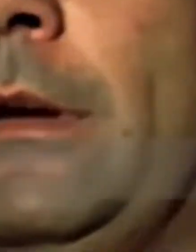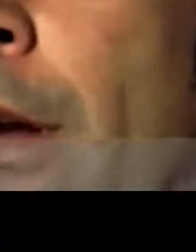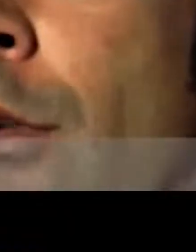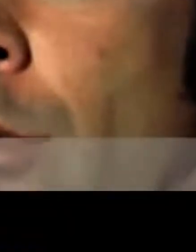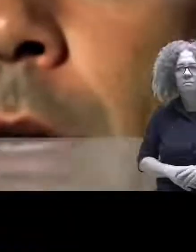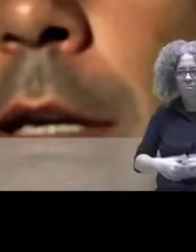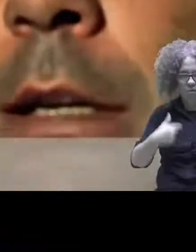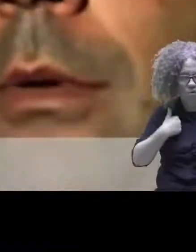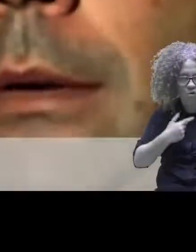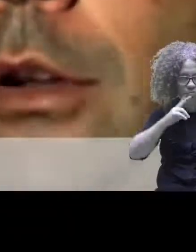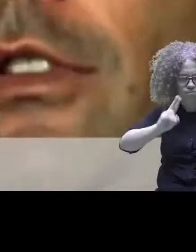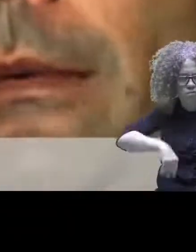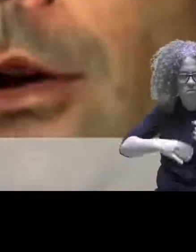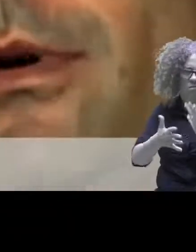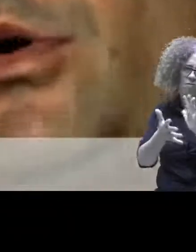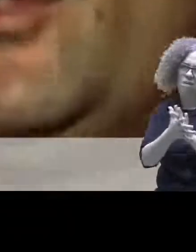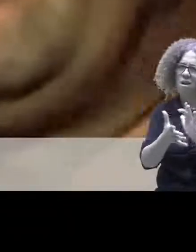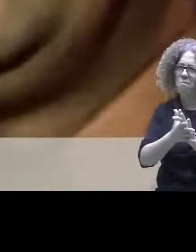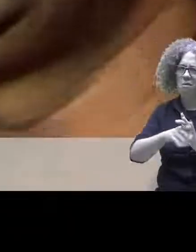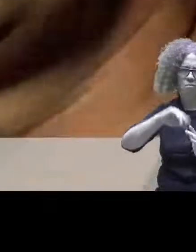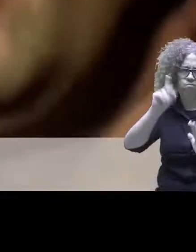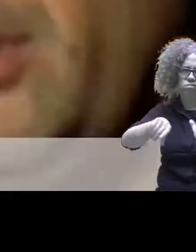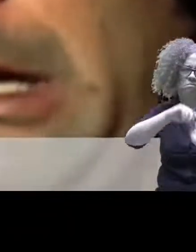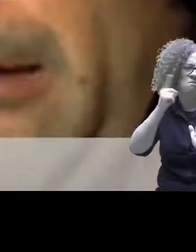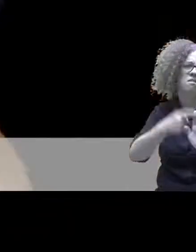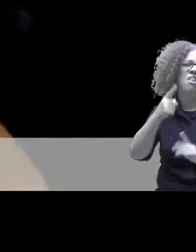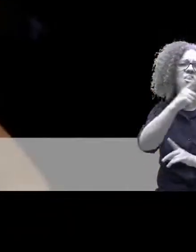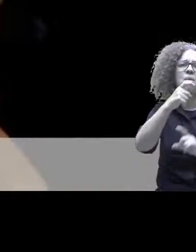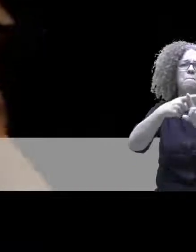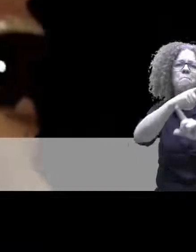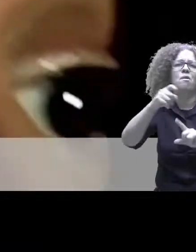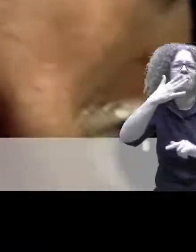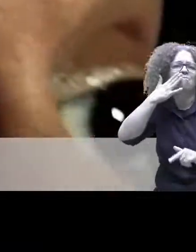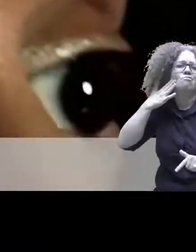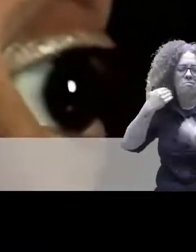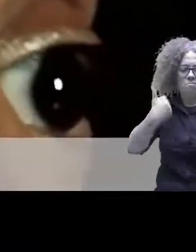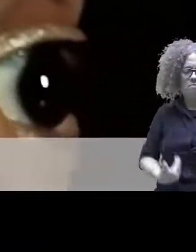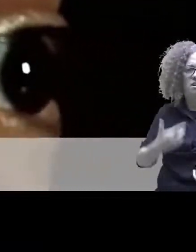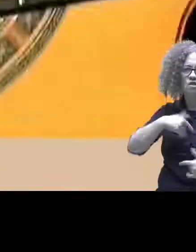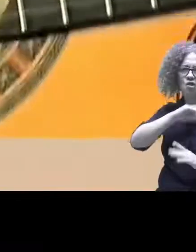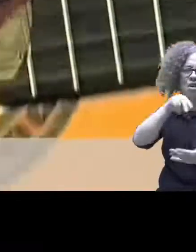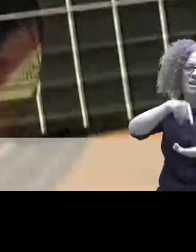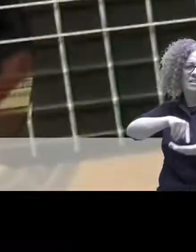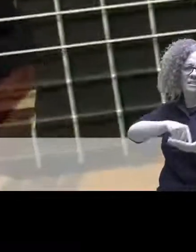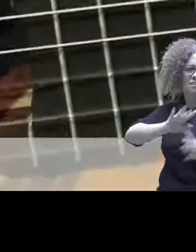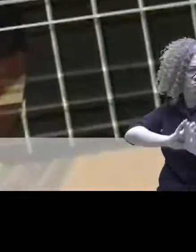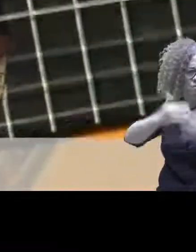En realidad yo soy flamenco, yo en casa yo me levanto flamenco, me acuesto flamenco y a mí eso no me lo puede discutir nadie.